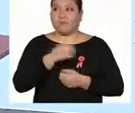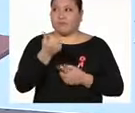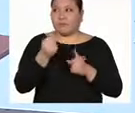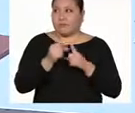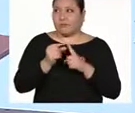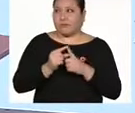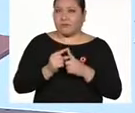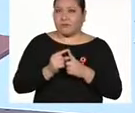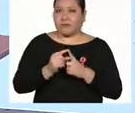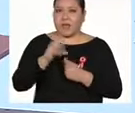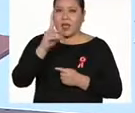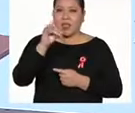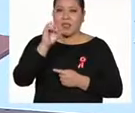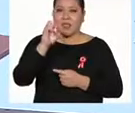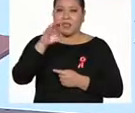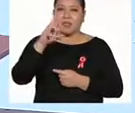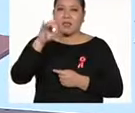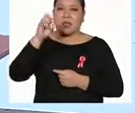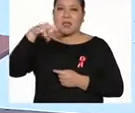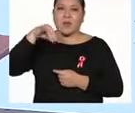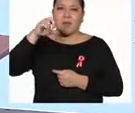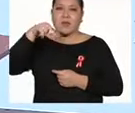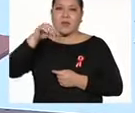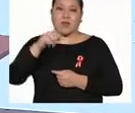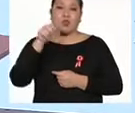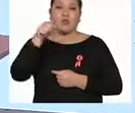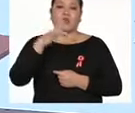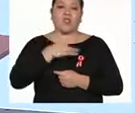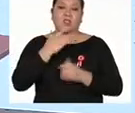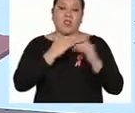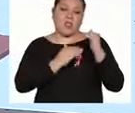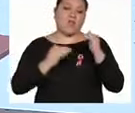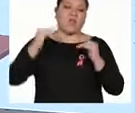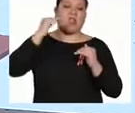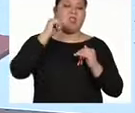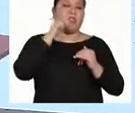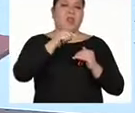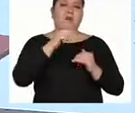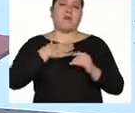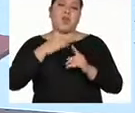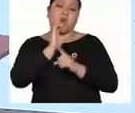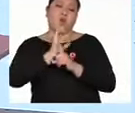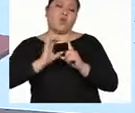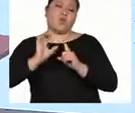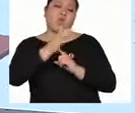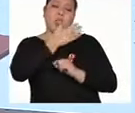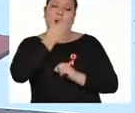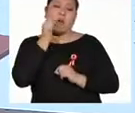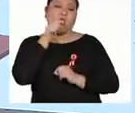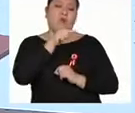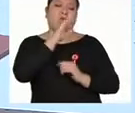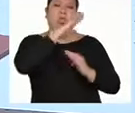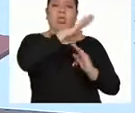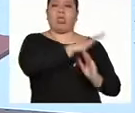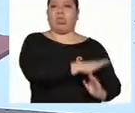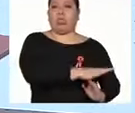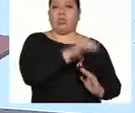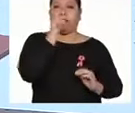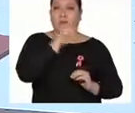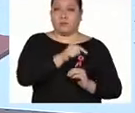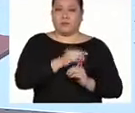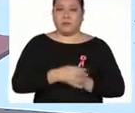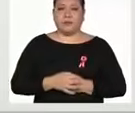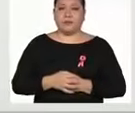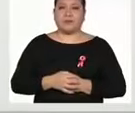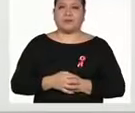palabras, discriminar es creerte superior a grupos étnicos o culturas diferentes a la tuya y accionar acorde a esa idea